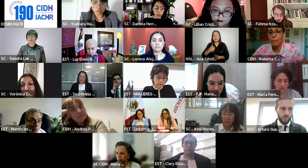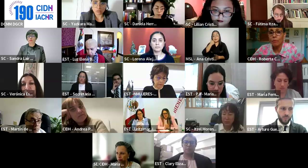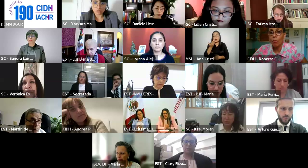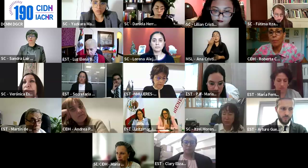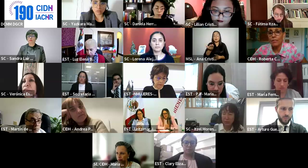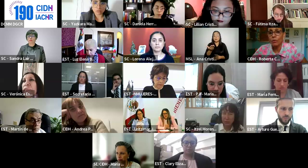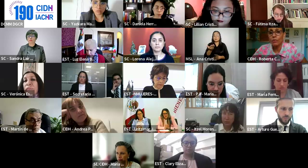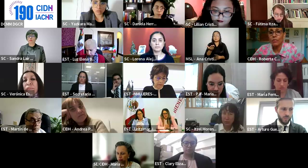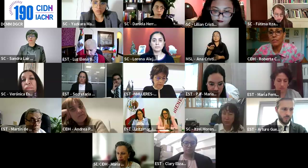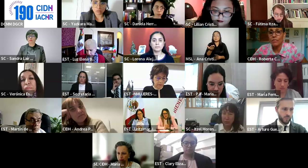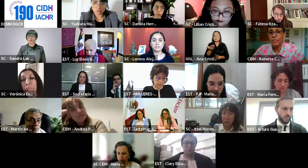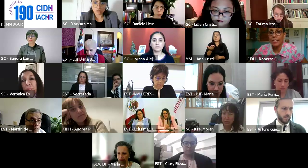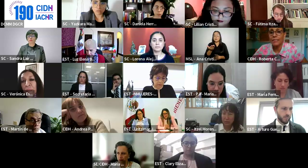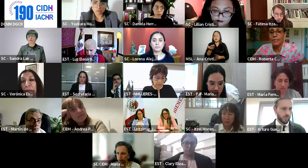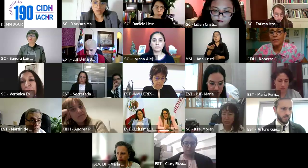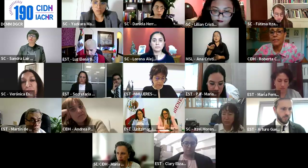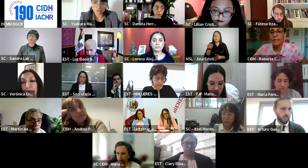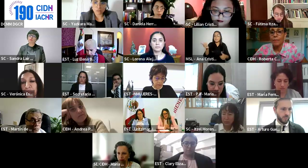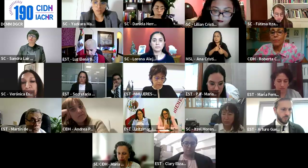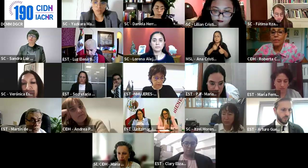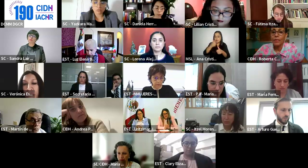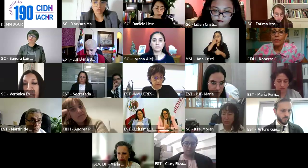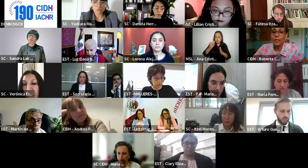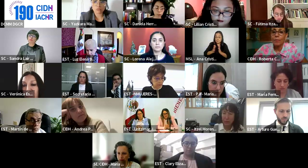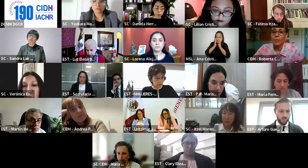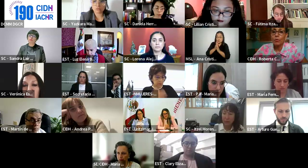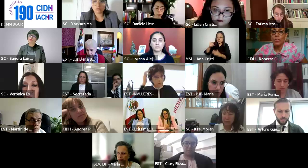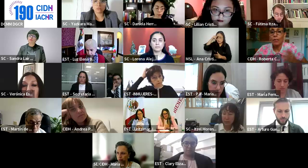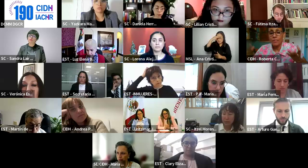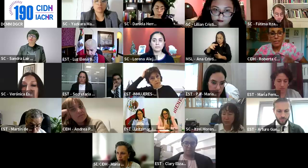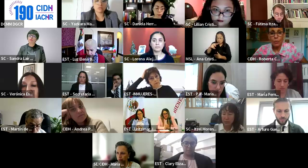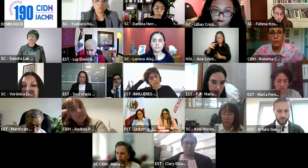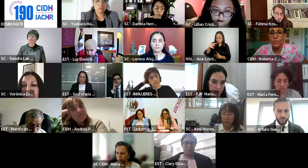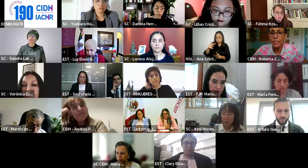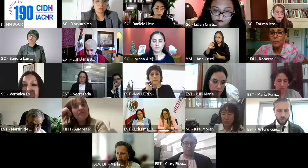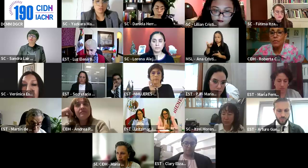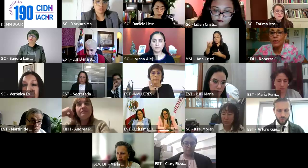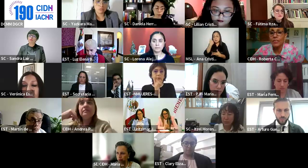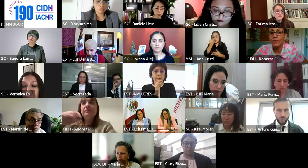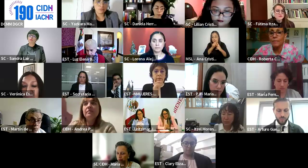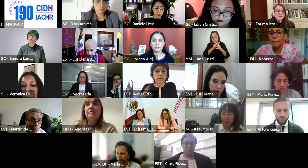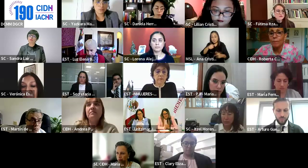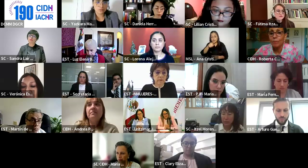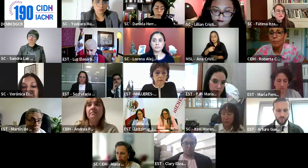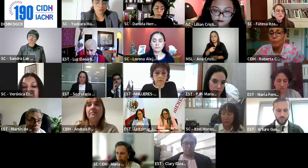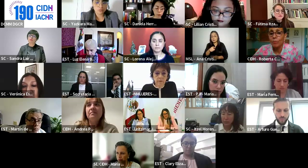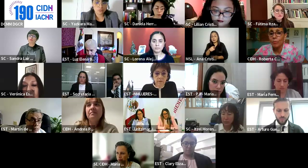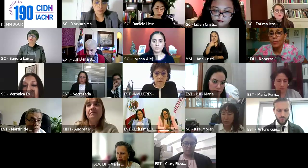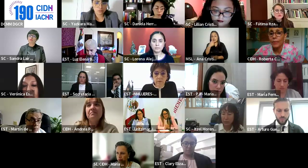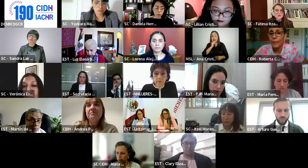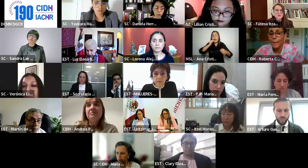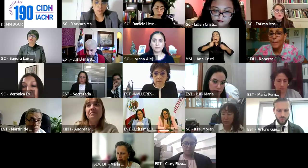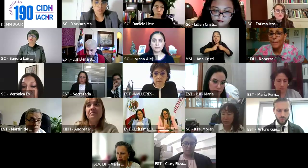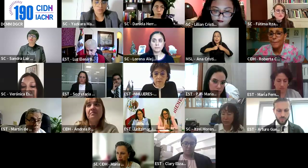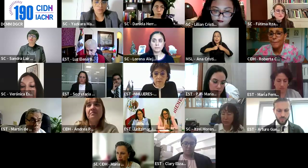introductory remarks before we pass on to the civil society. Commissioner Pochak, is there anything you wish to say as we start?